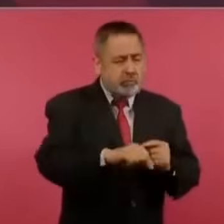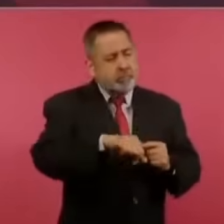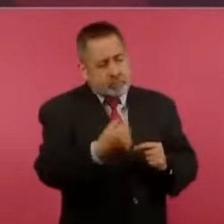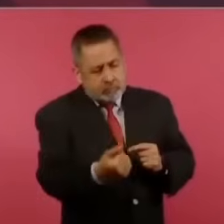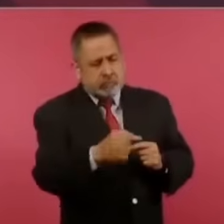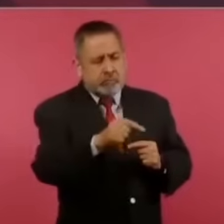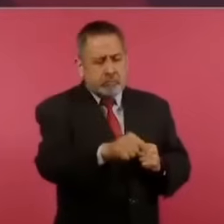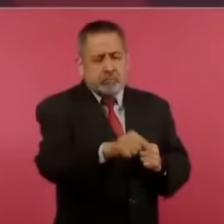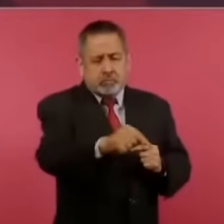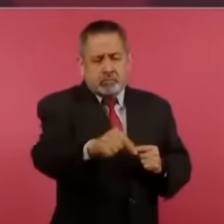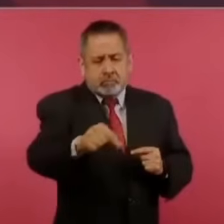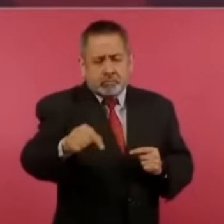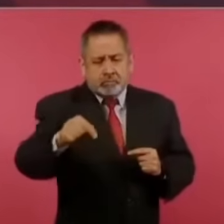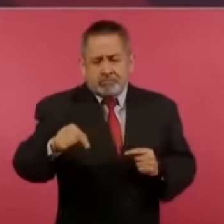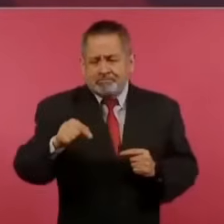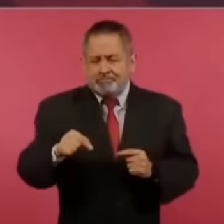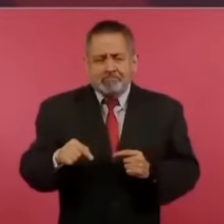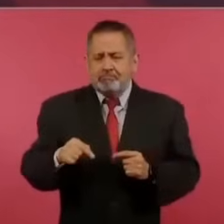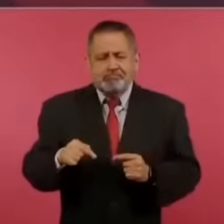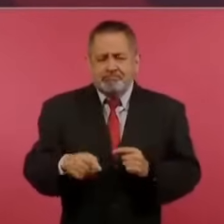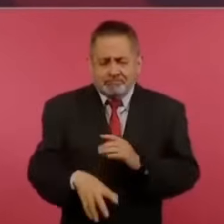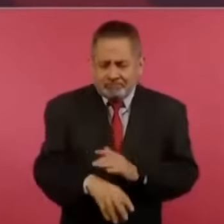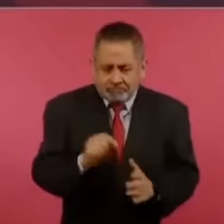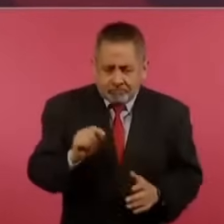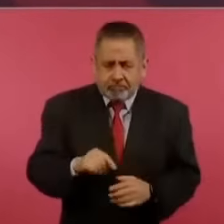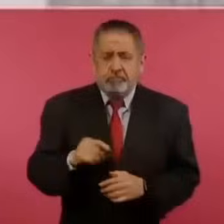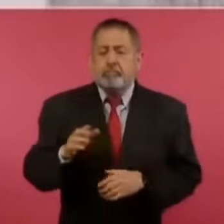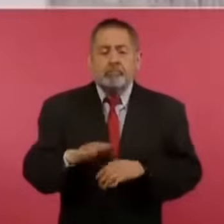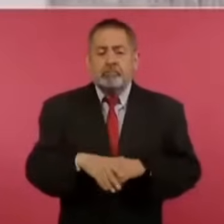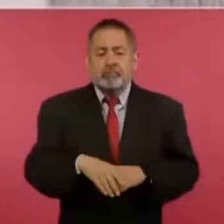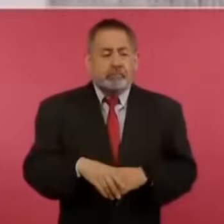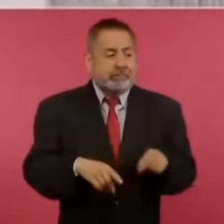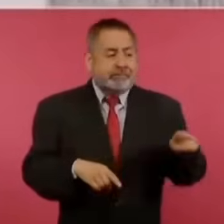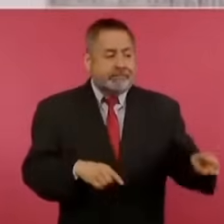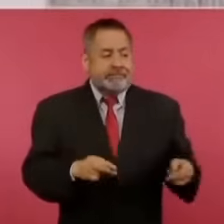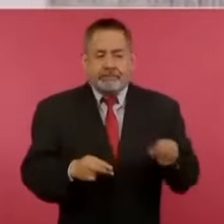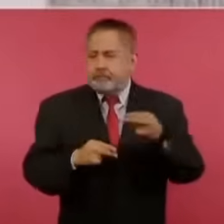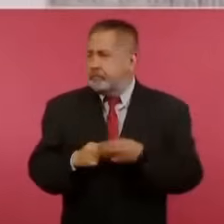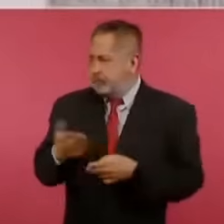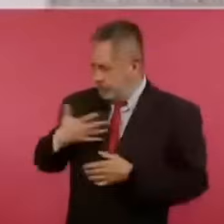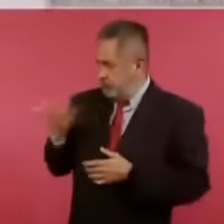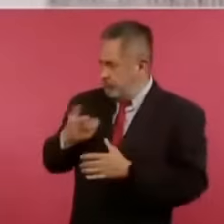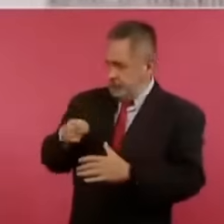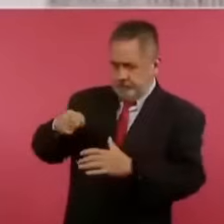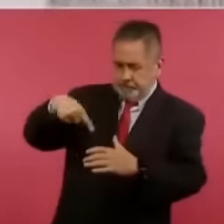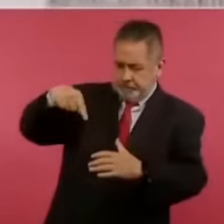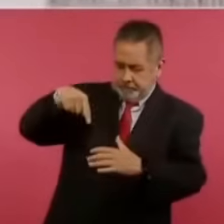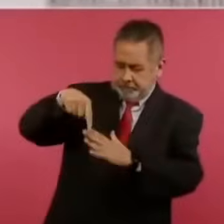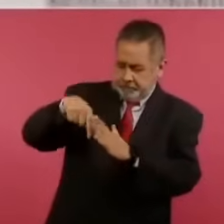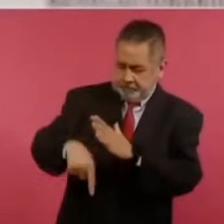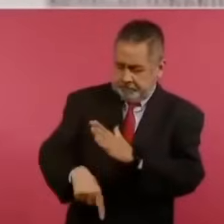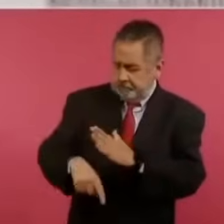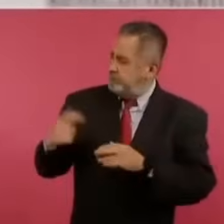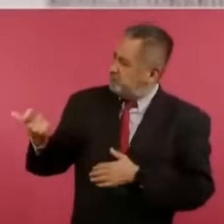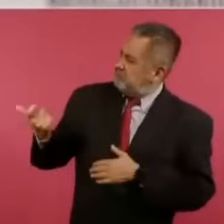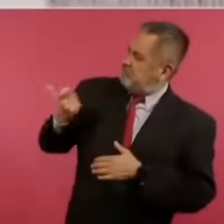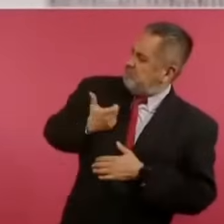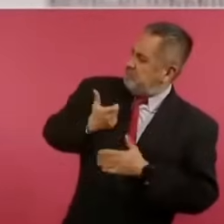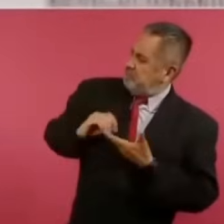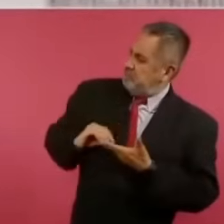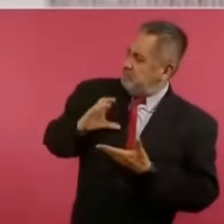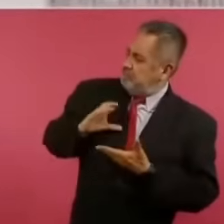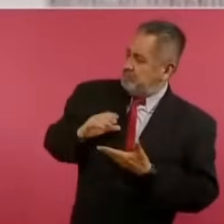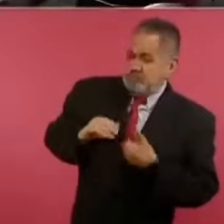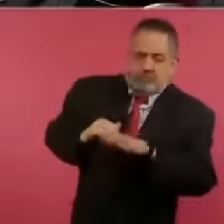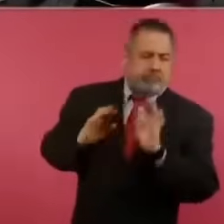otro. El negocio era perforar y cobrar por la perforación y la producción no se incrementaba, de manera